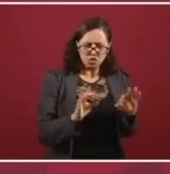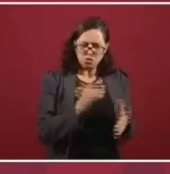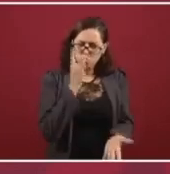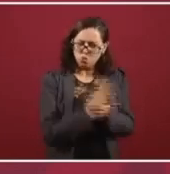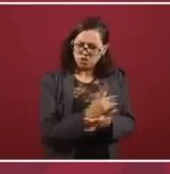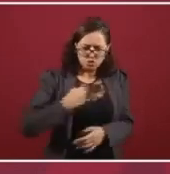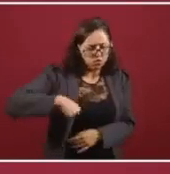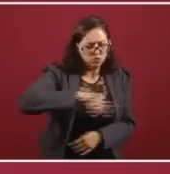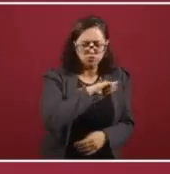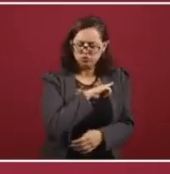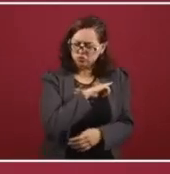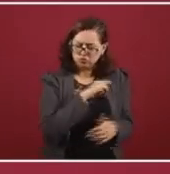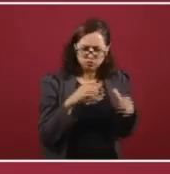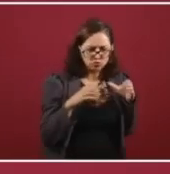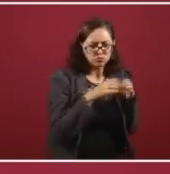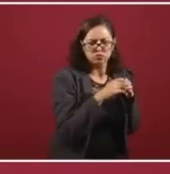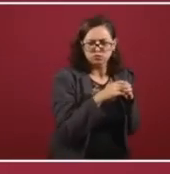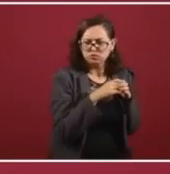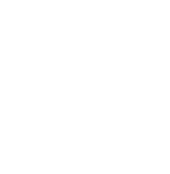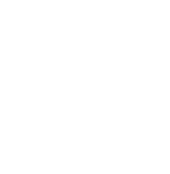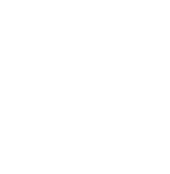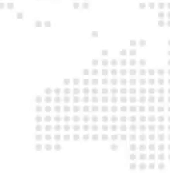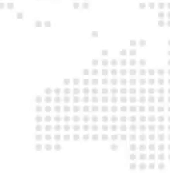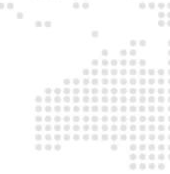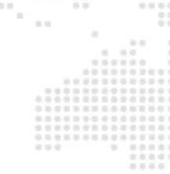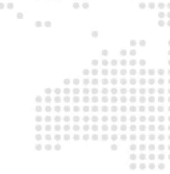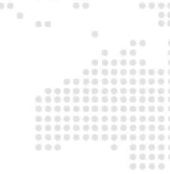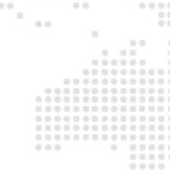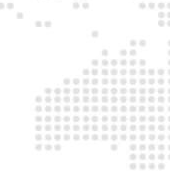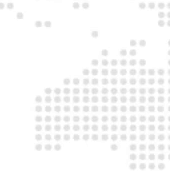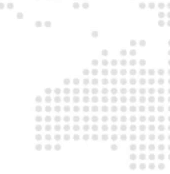Con información de Verónica Torres Lizama, Notimex.